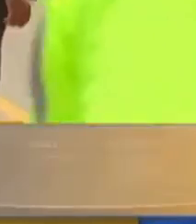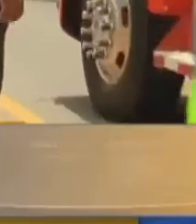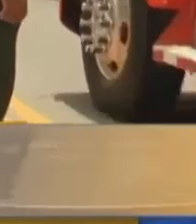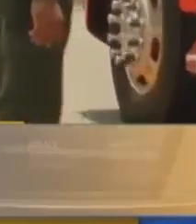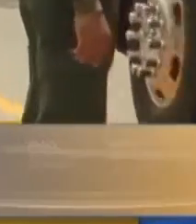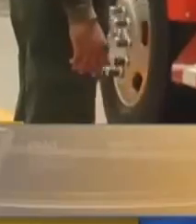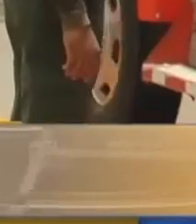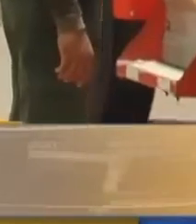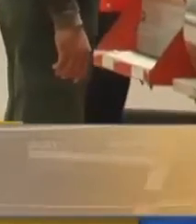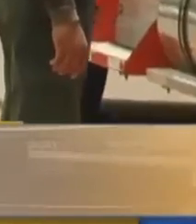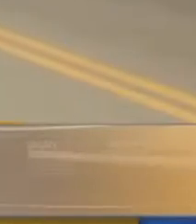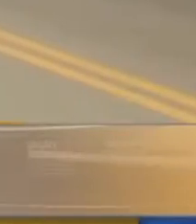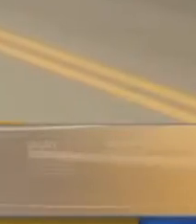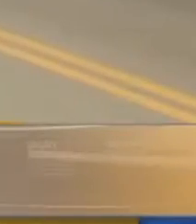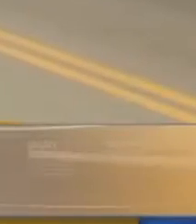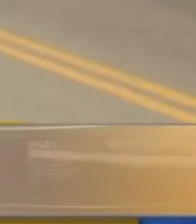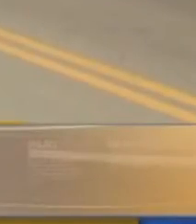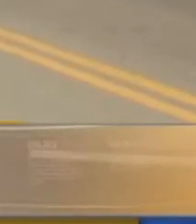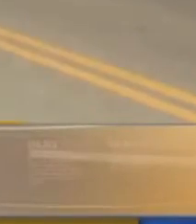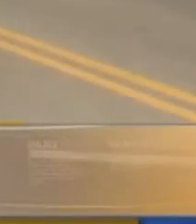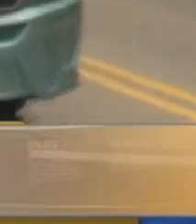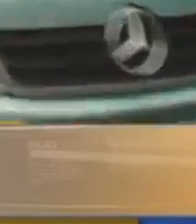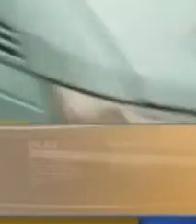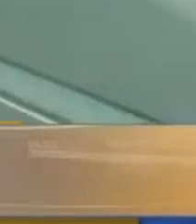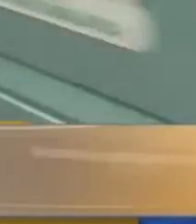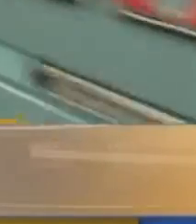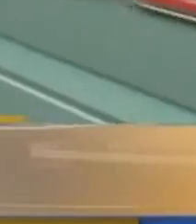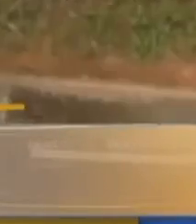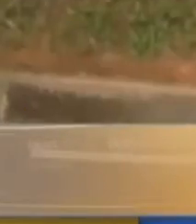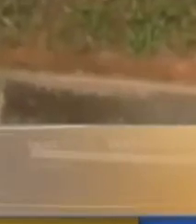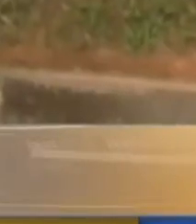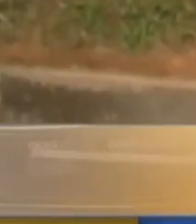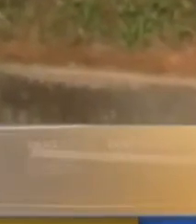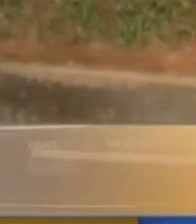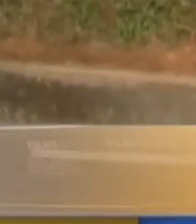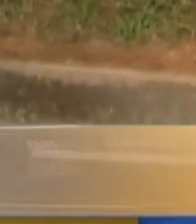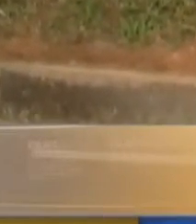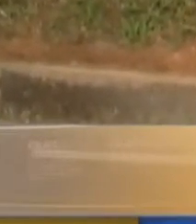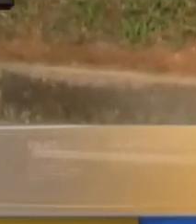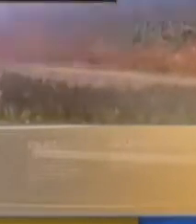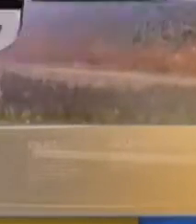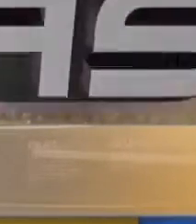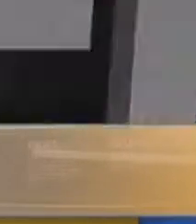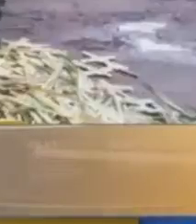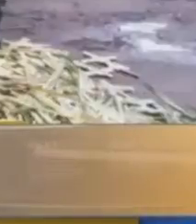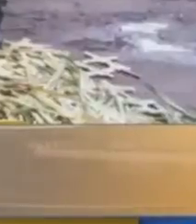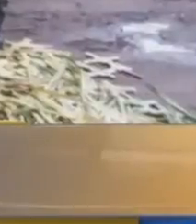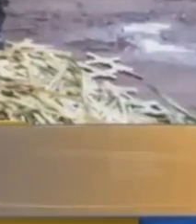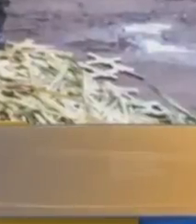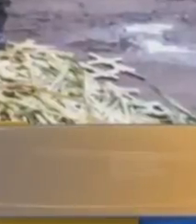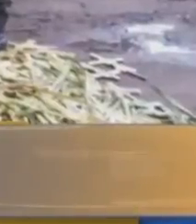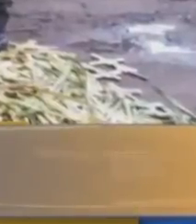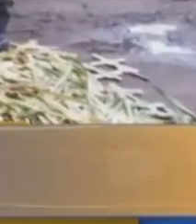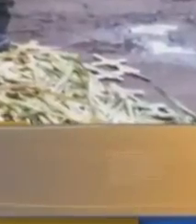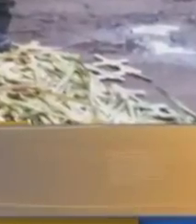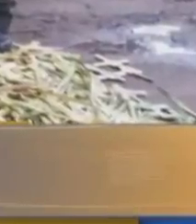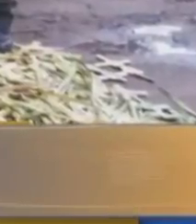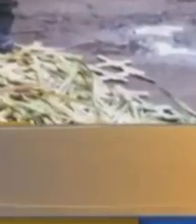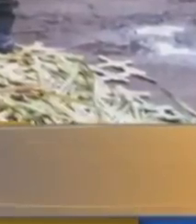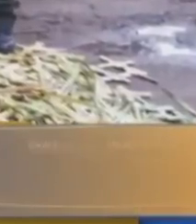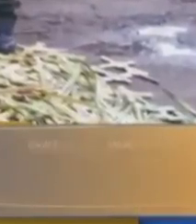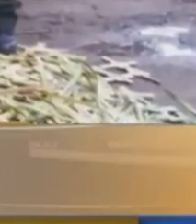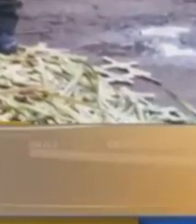Autoridades incrementaron medidas en las vías para evitar accidentes trágicos durante el plan Éxodo de Semana Santa. Más de 400 kilos